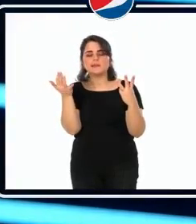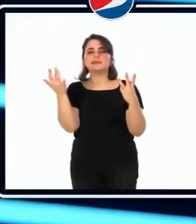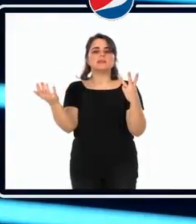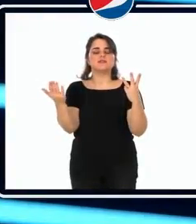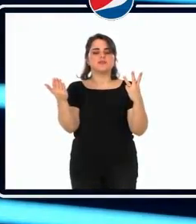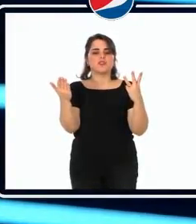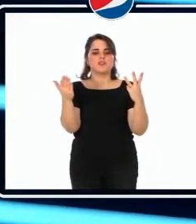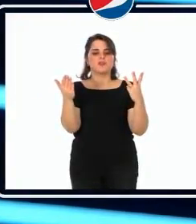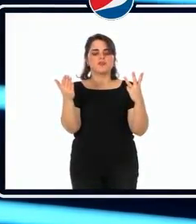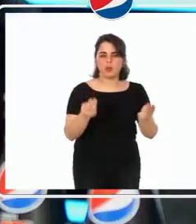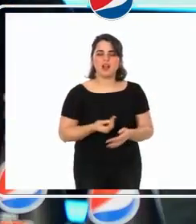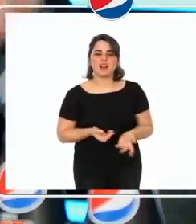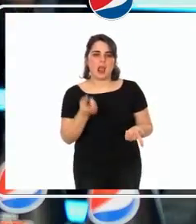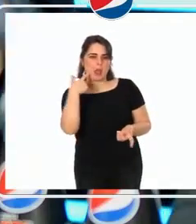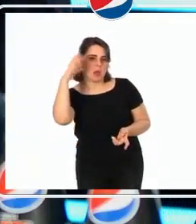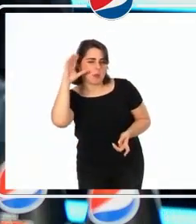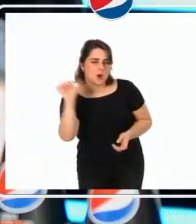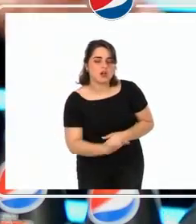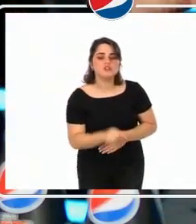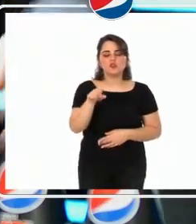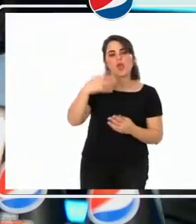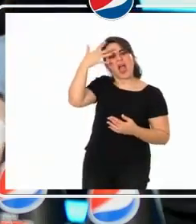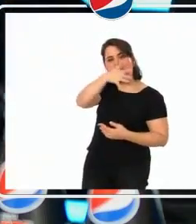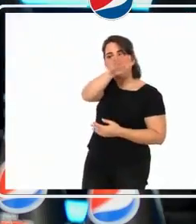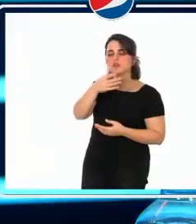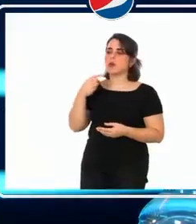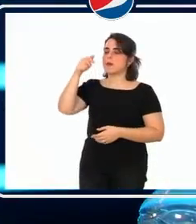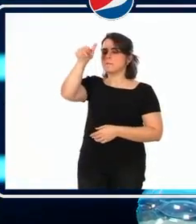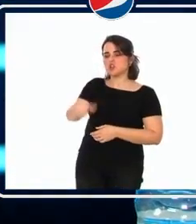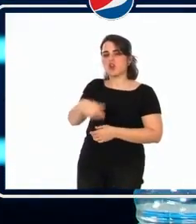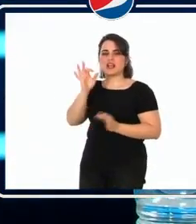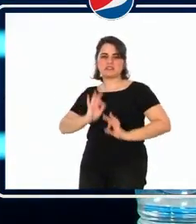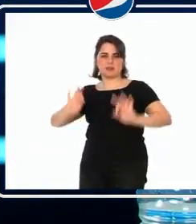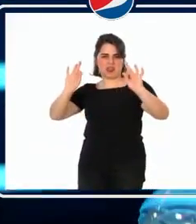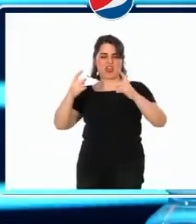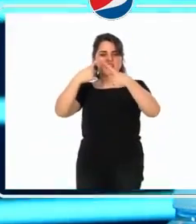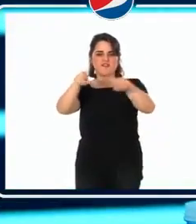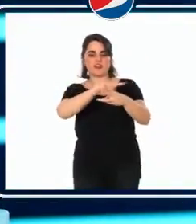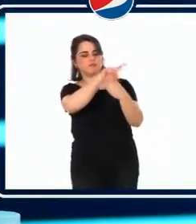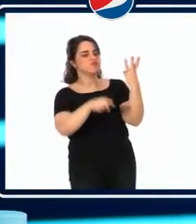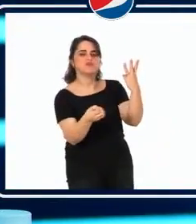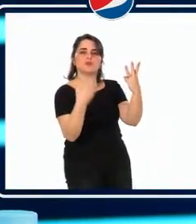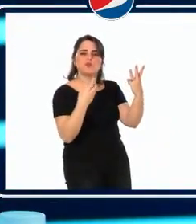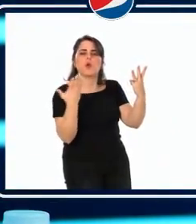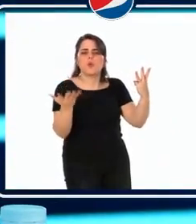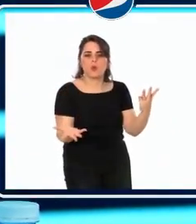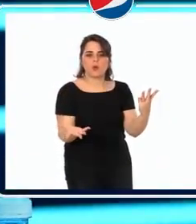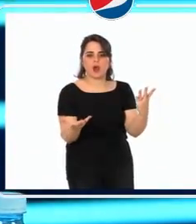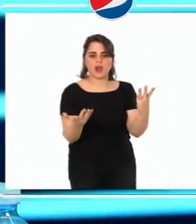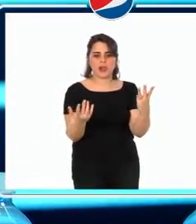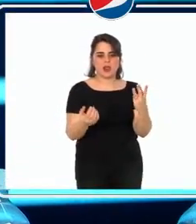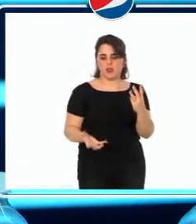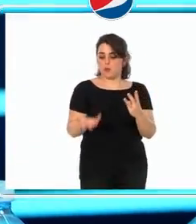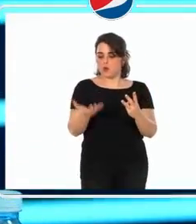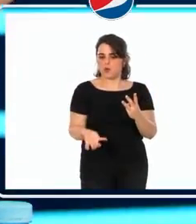Five o Clockwork, voy a decir. Ander, tú también eres un tío especial y diferente. Cuéntanos tus tres canciones. ¿Qué ¿Lo está mirando? Hay... No, no, ah. Es que, claro,